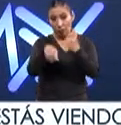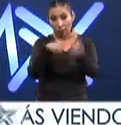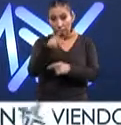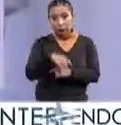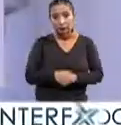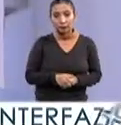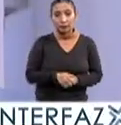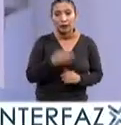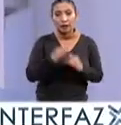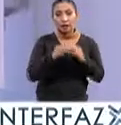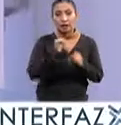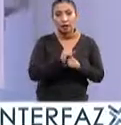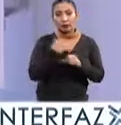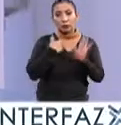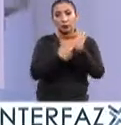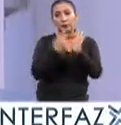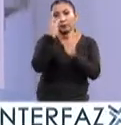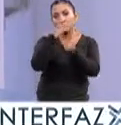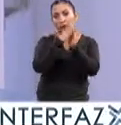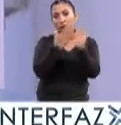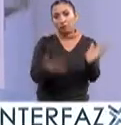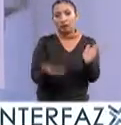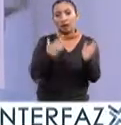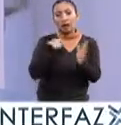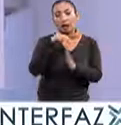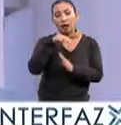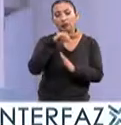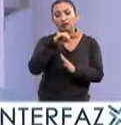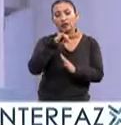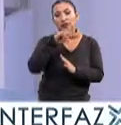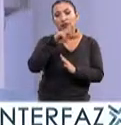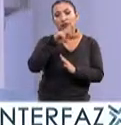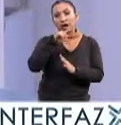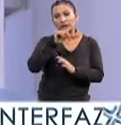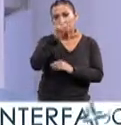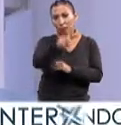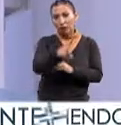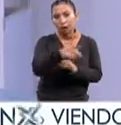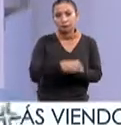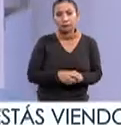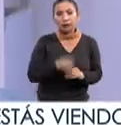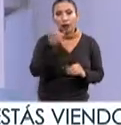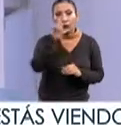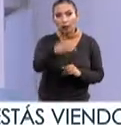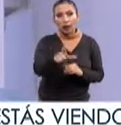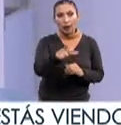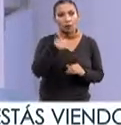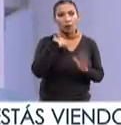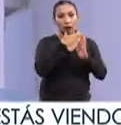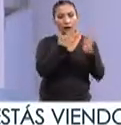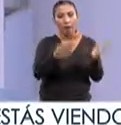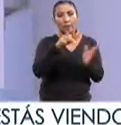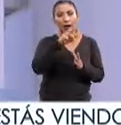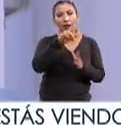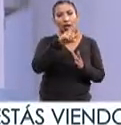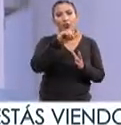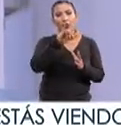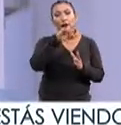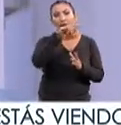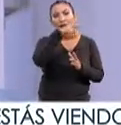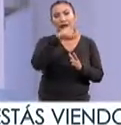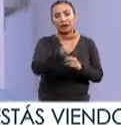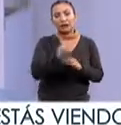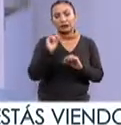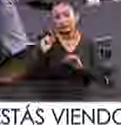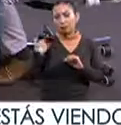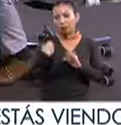comentabas, fin de semana, ¿no? Voy a presentar 2 libros de Monsiváis. Esto el domingo. El domingo y el lunes, un libro de María Dueñas, el